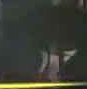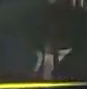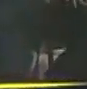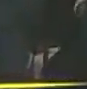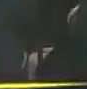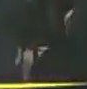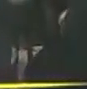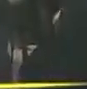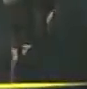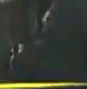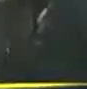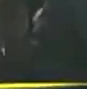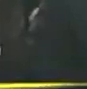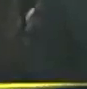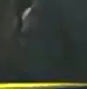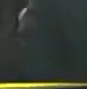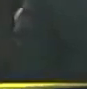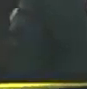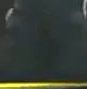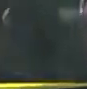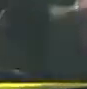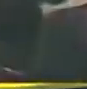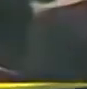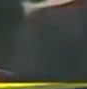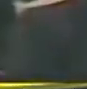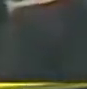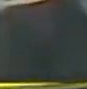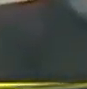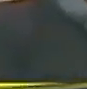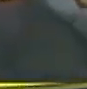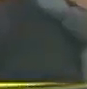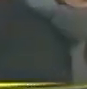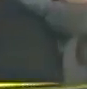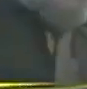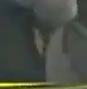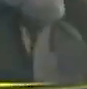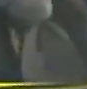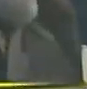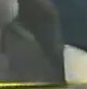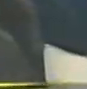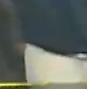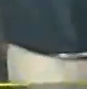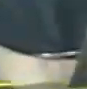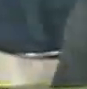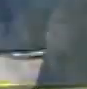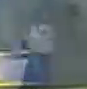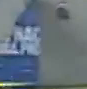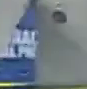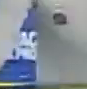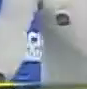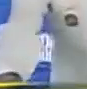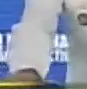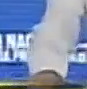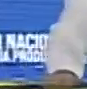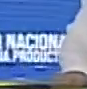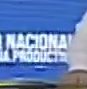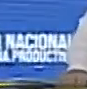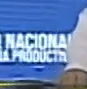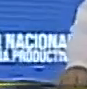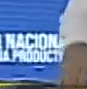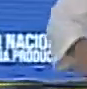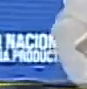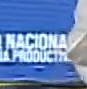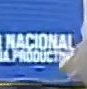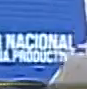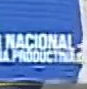además de los ministros presentes en esta actividad. Entre los propósitos de este espacio de articulación económica